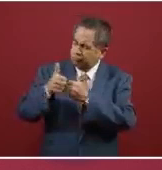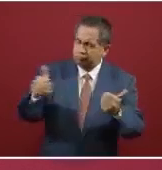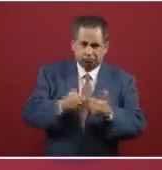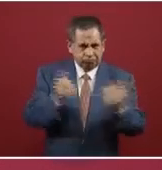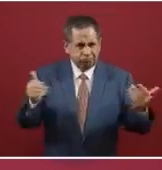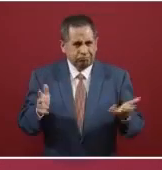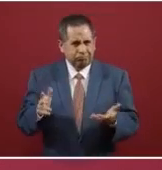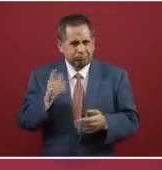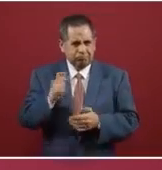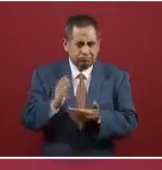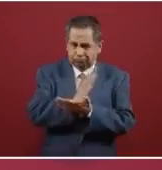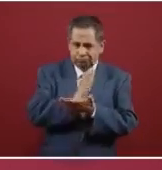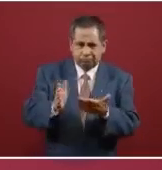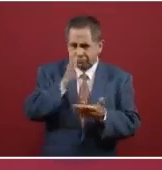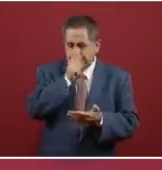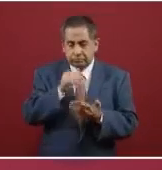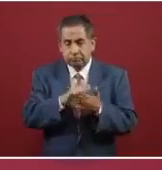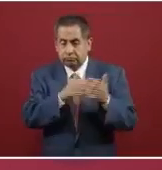subordinados a